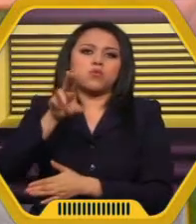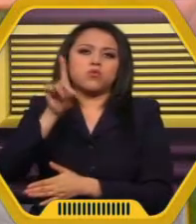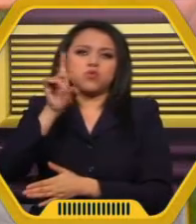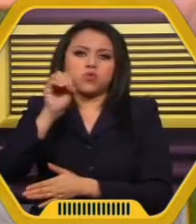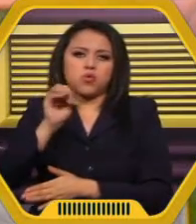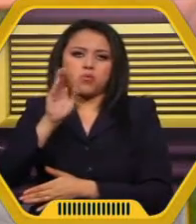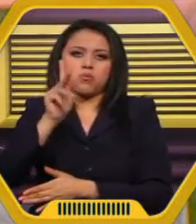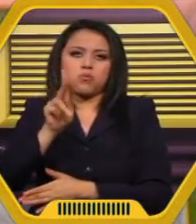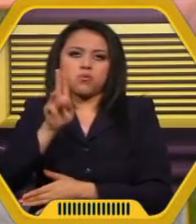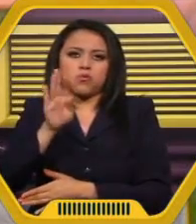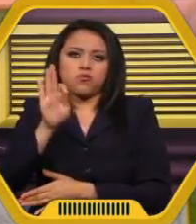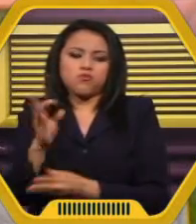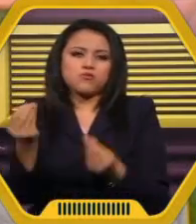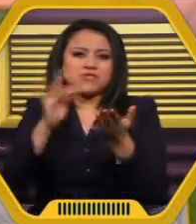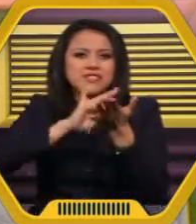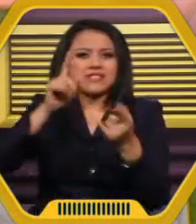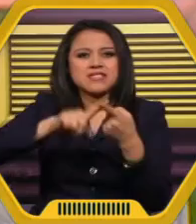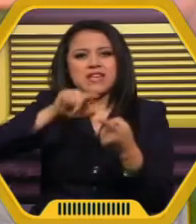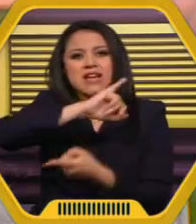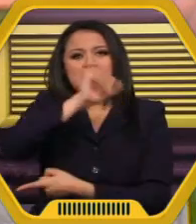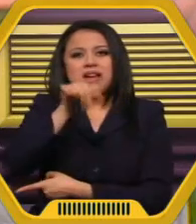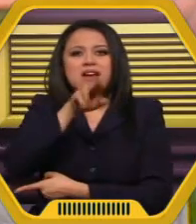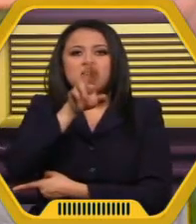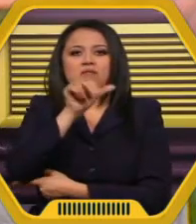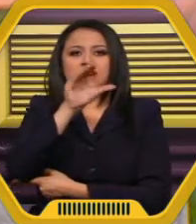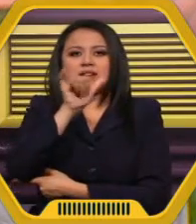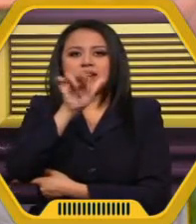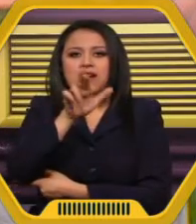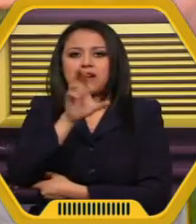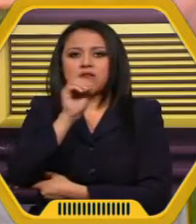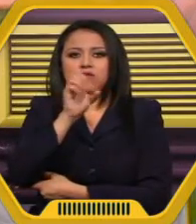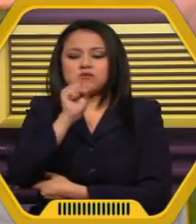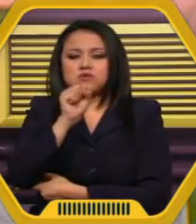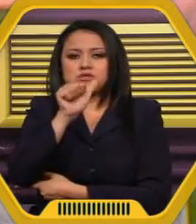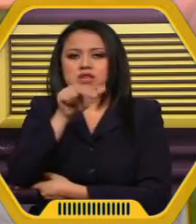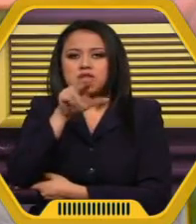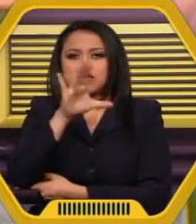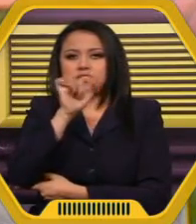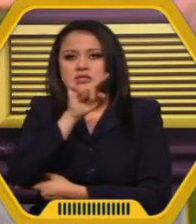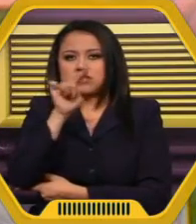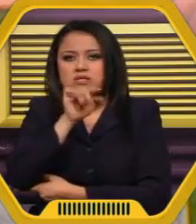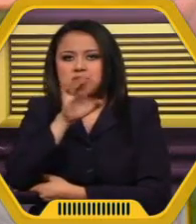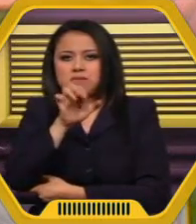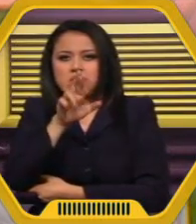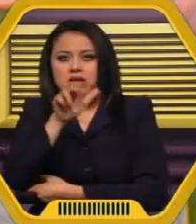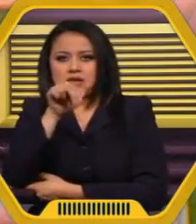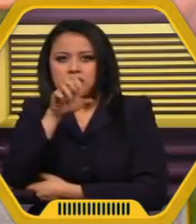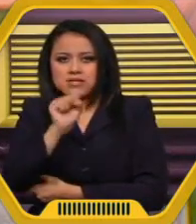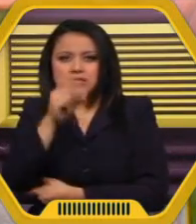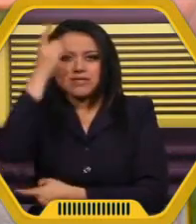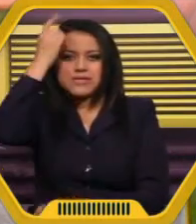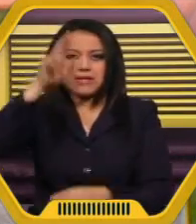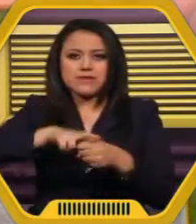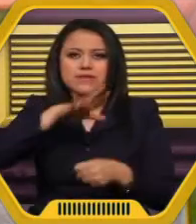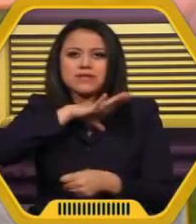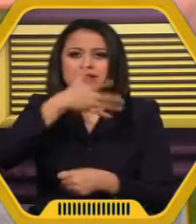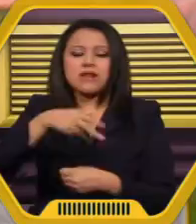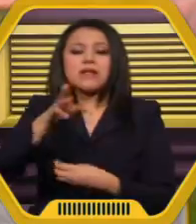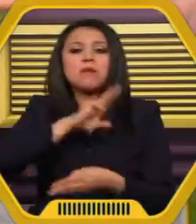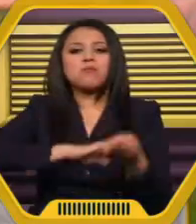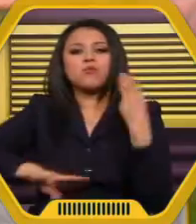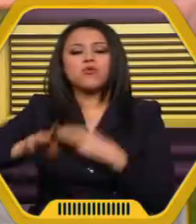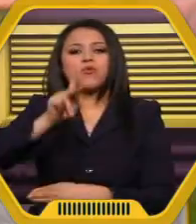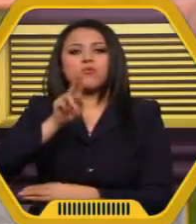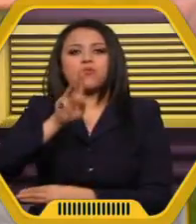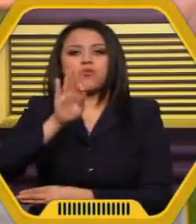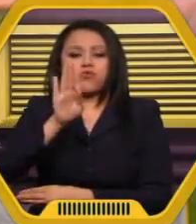Muchísimas gracias a Juan Carlos Sánchez Brenes, que es el director general de esta empresa llamada Mundo Puff, que nos está ayudando muchísimo y está, desde un principio